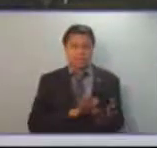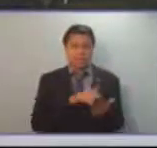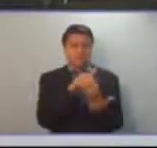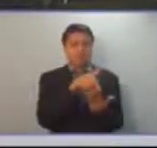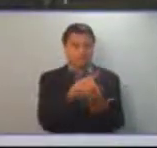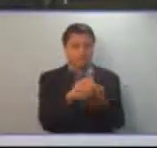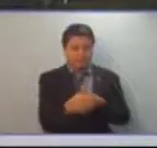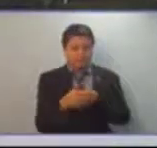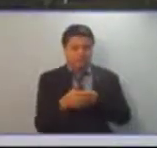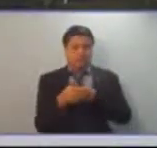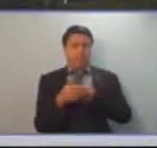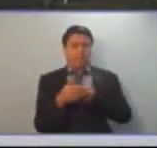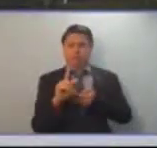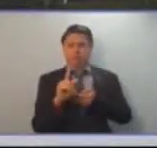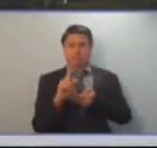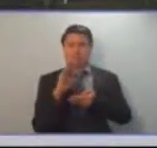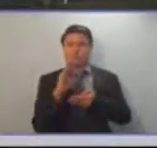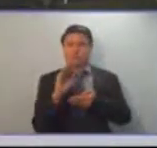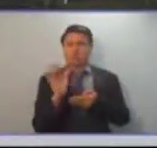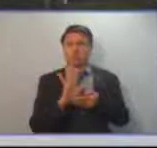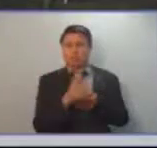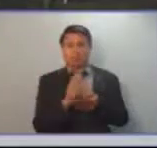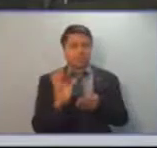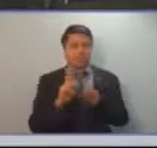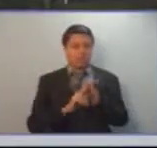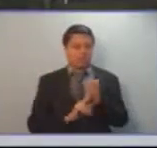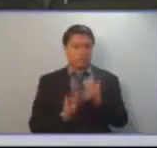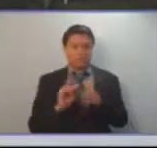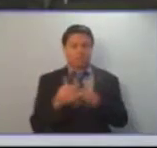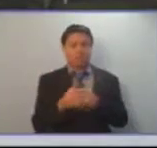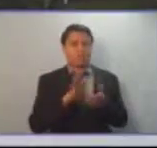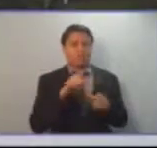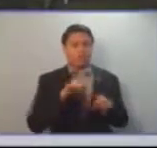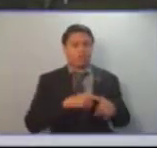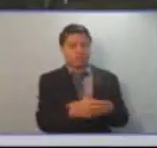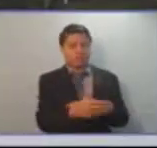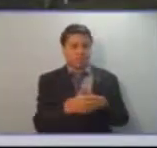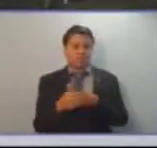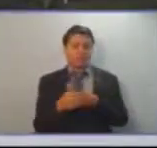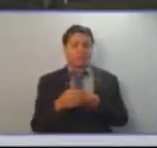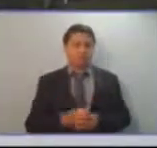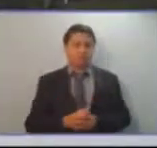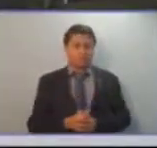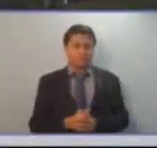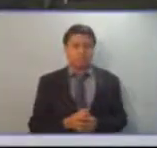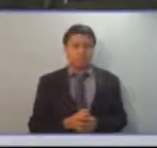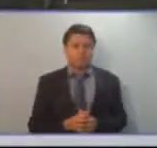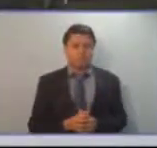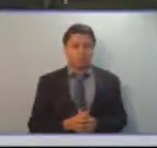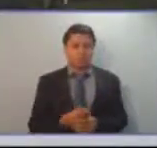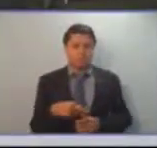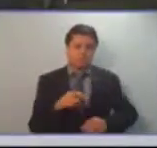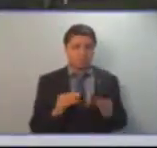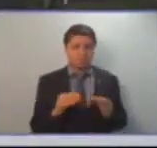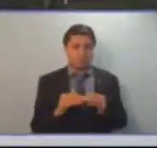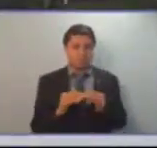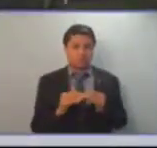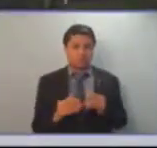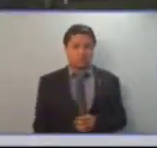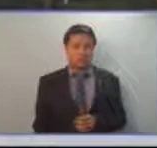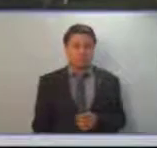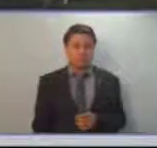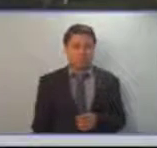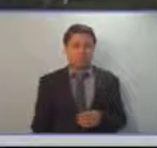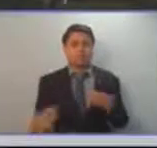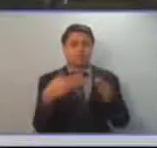plazos. No le quitó ningún requisito, sino que le acortó, pero un decreto especial. Pero el código para crear un partido